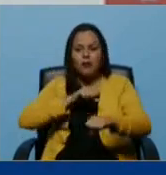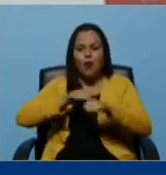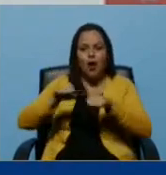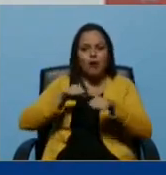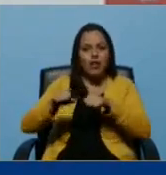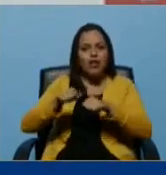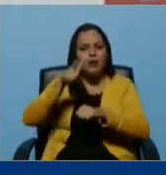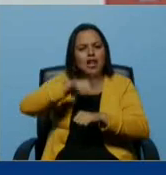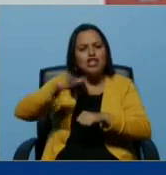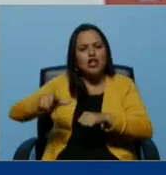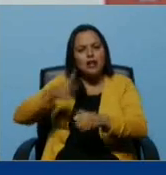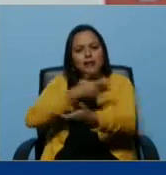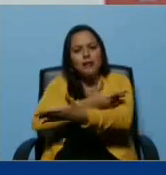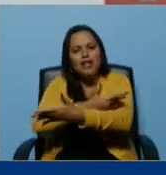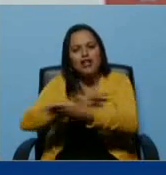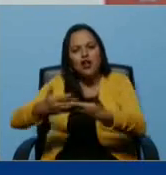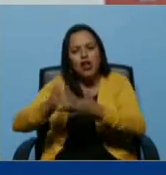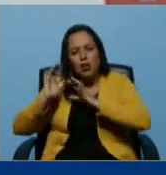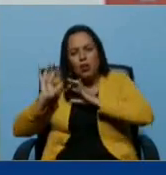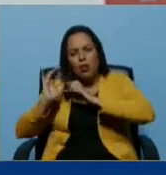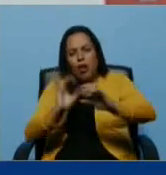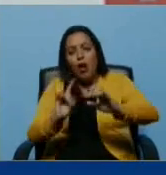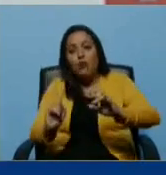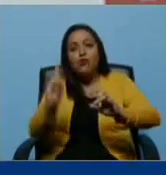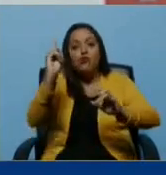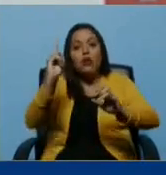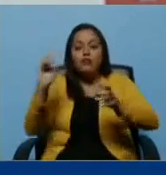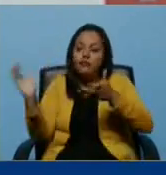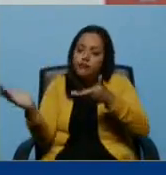millones con una sola llamada.